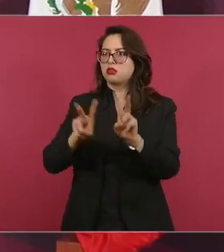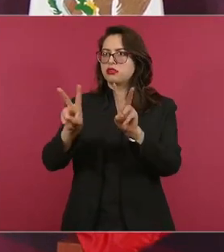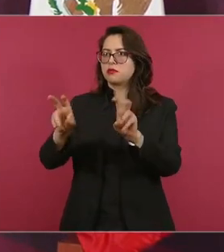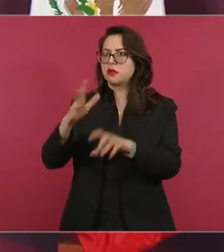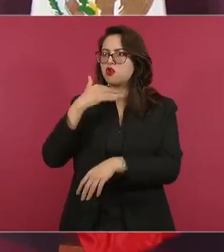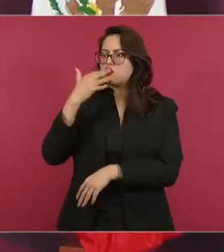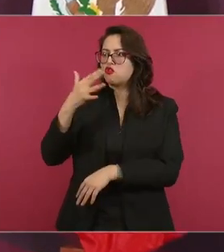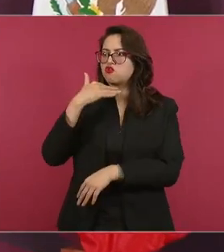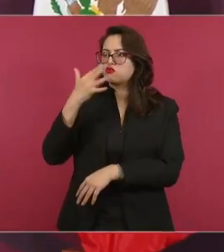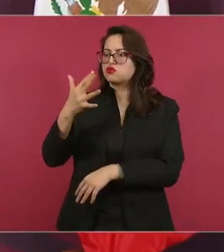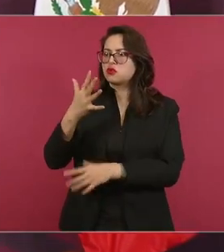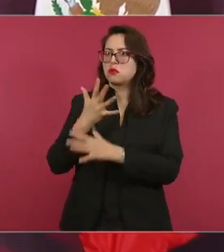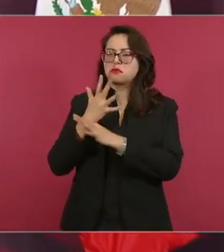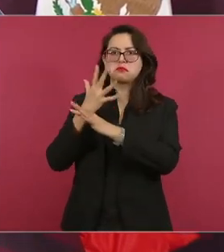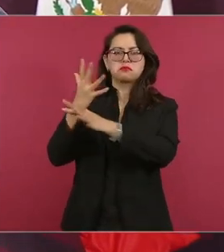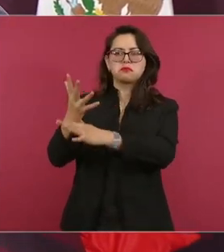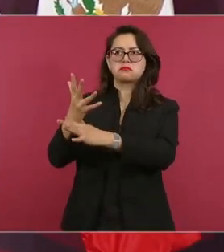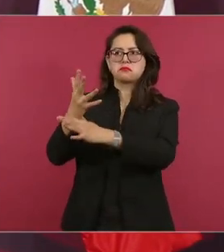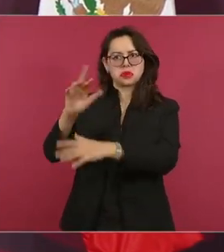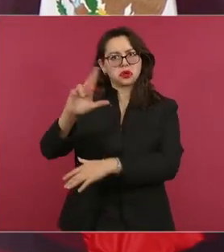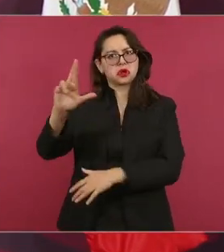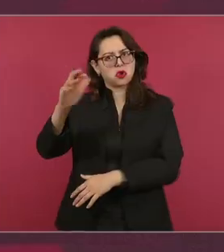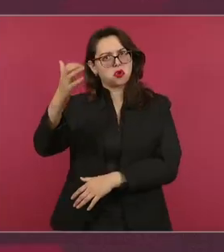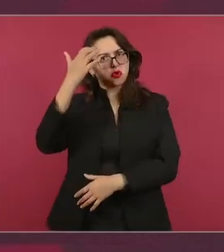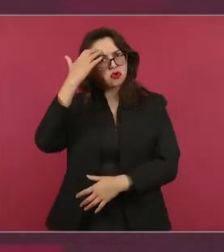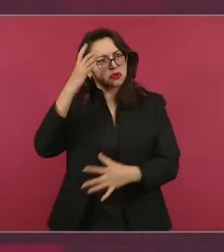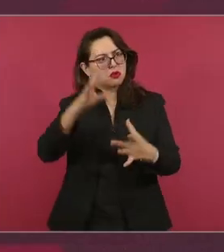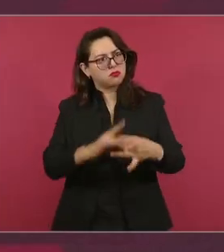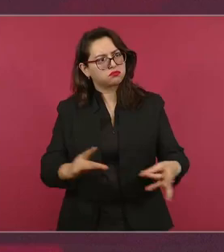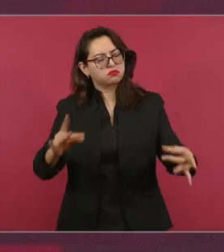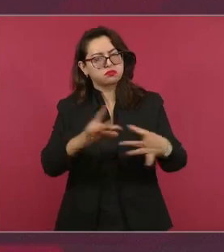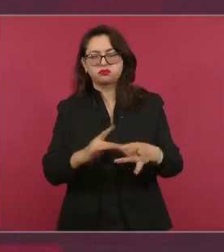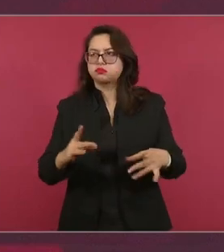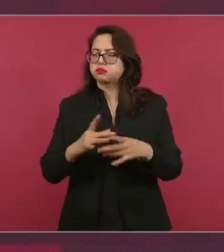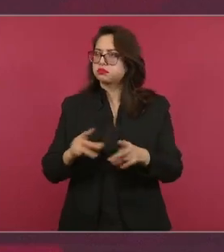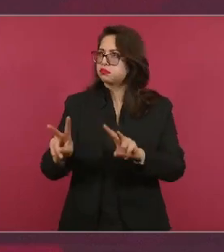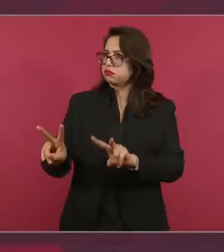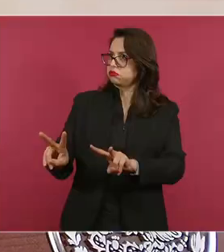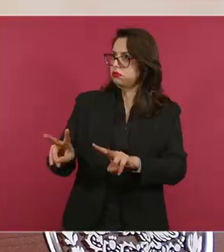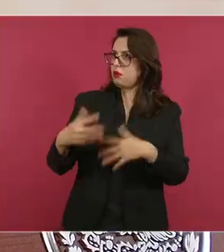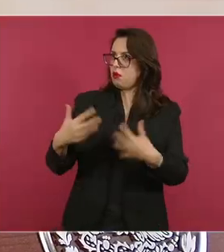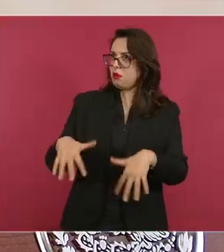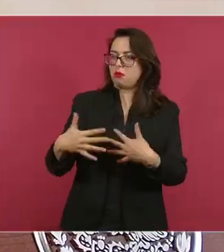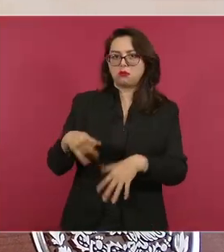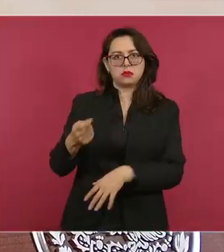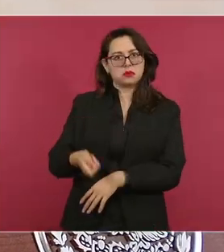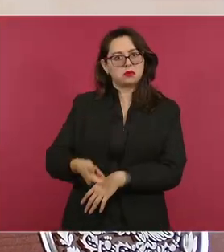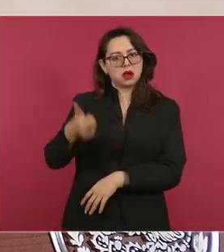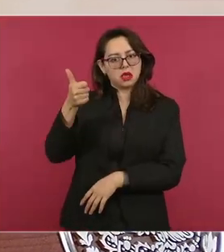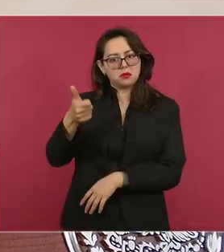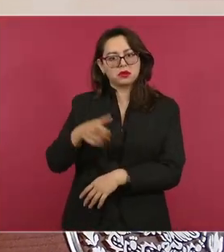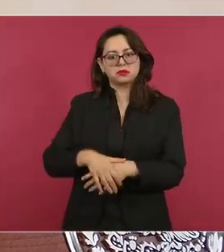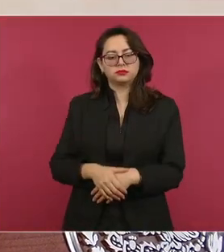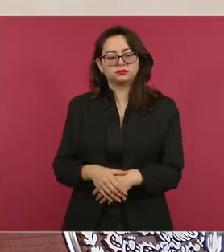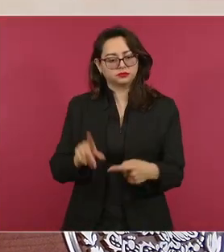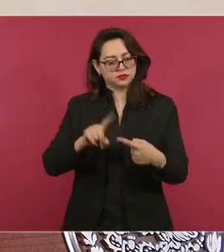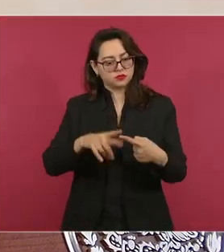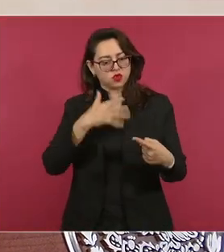que prevalecía y prevalece en el Poder Judicial y del